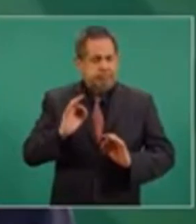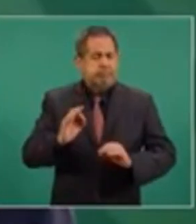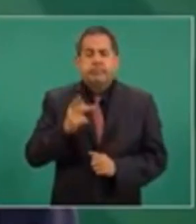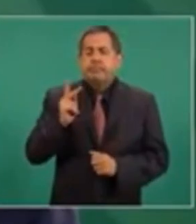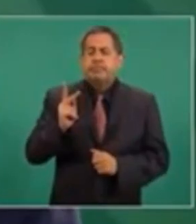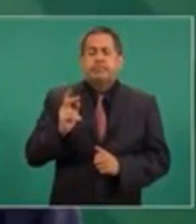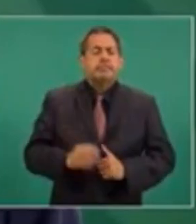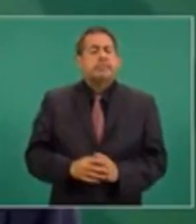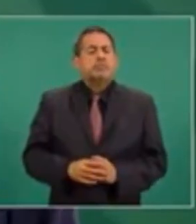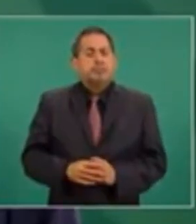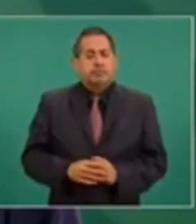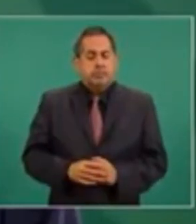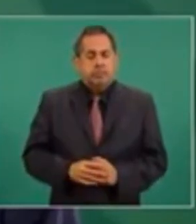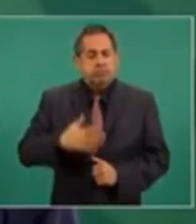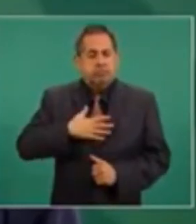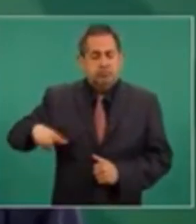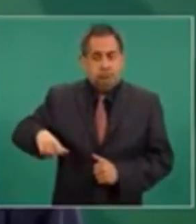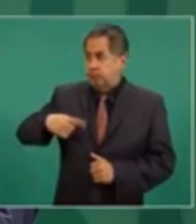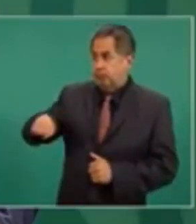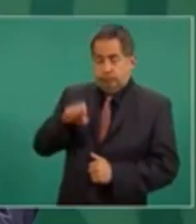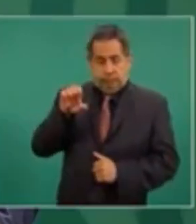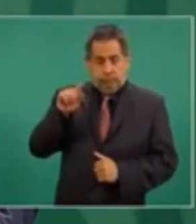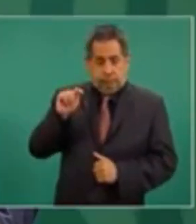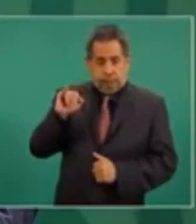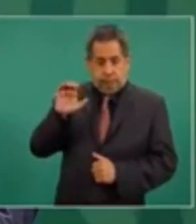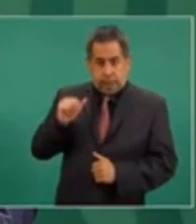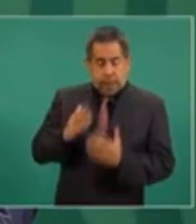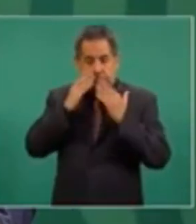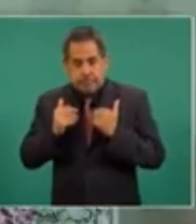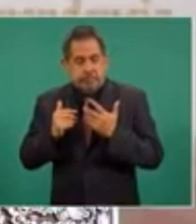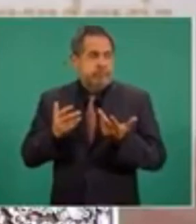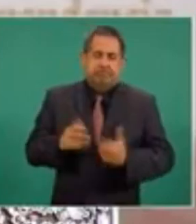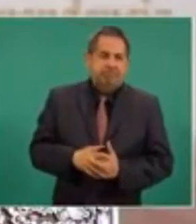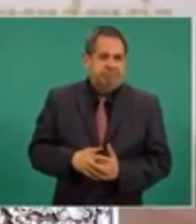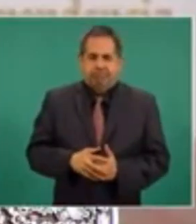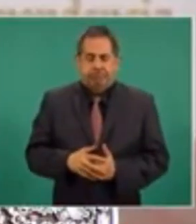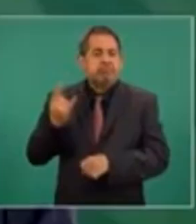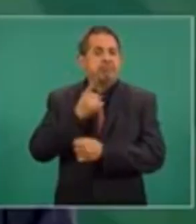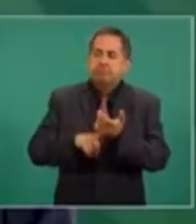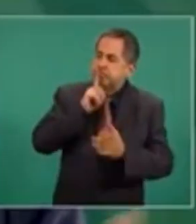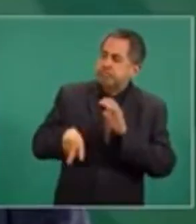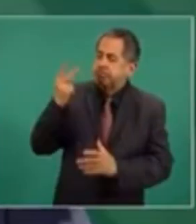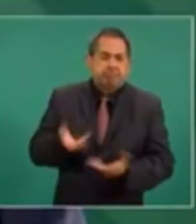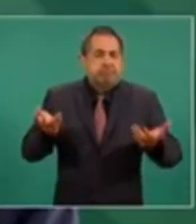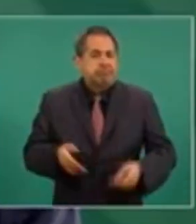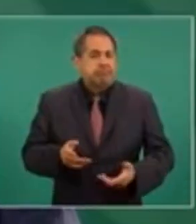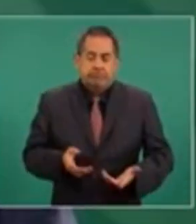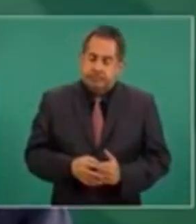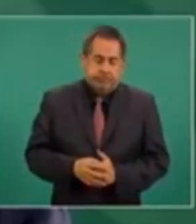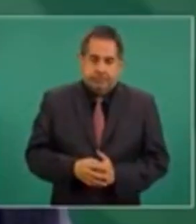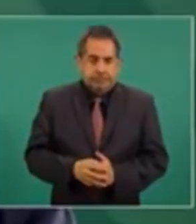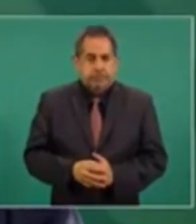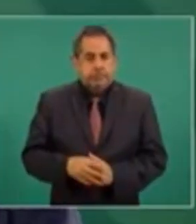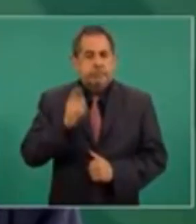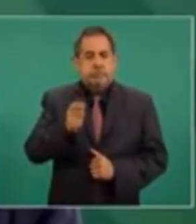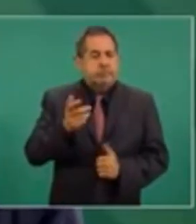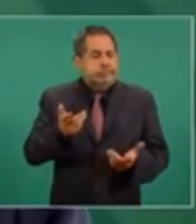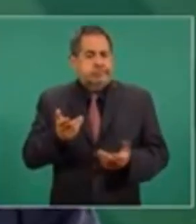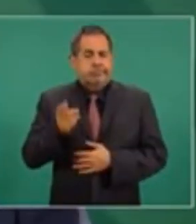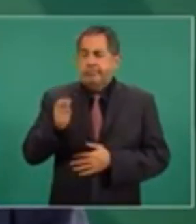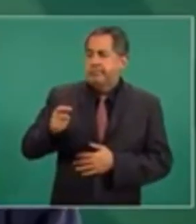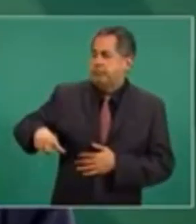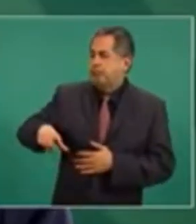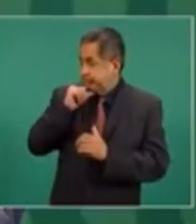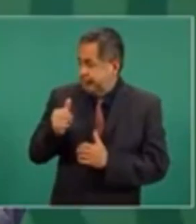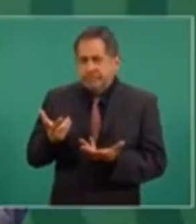Pero un gobierno sin ética, sin moral, no es nada, no tiene ningún valor,